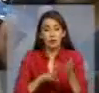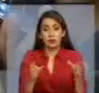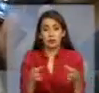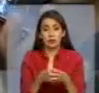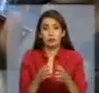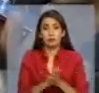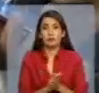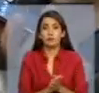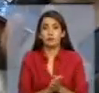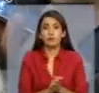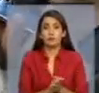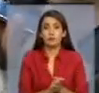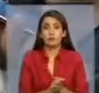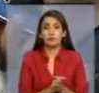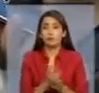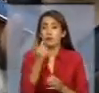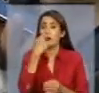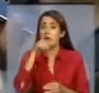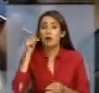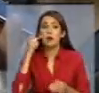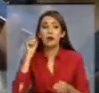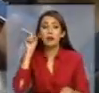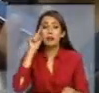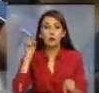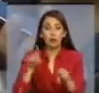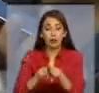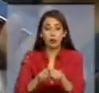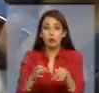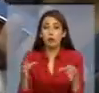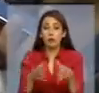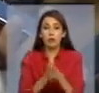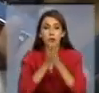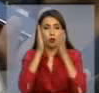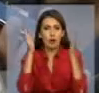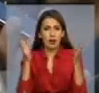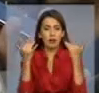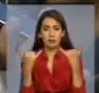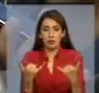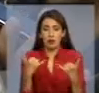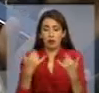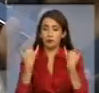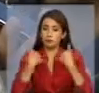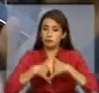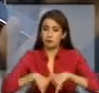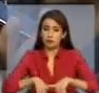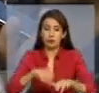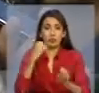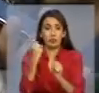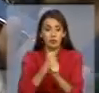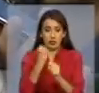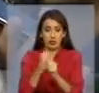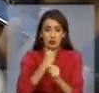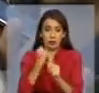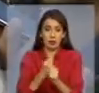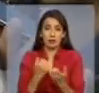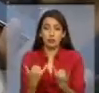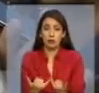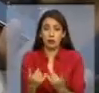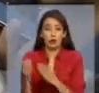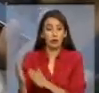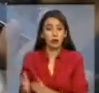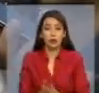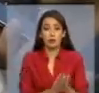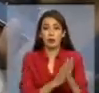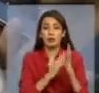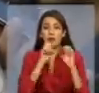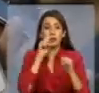ser un acuerdo macro que nos permita a nosotros continuar trabajando sin tener que hablar de, primero, un